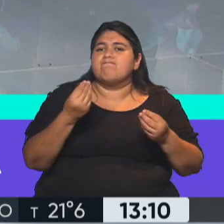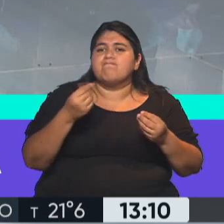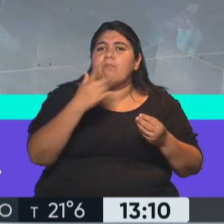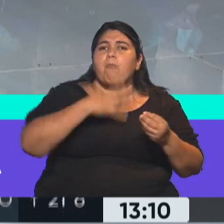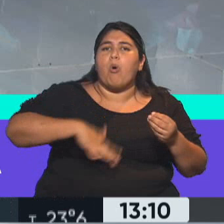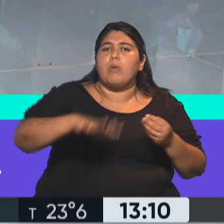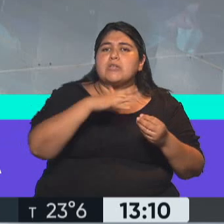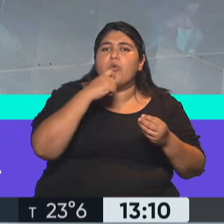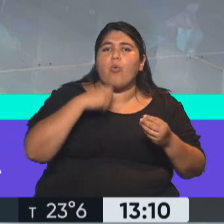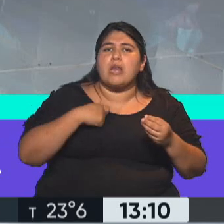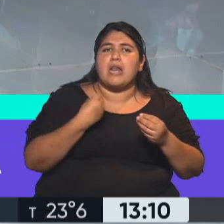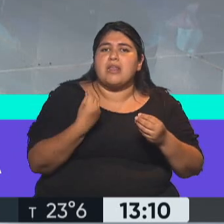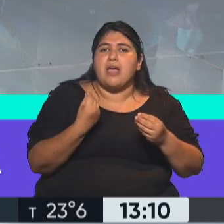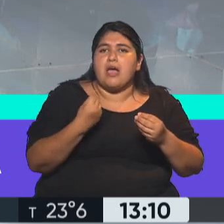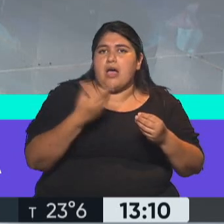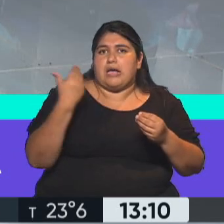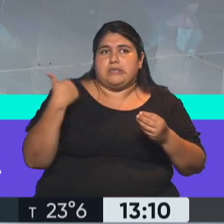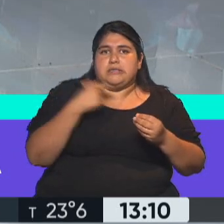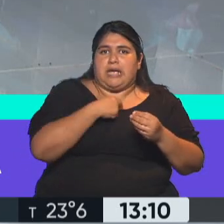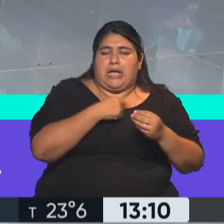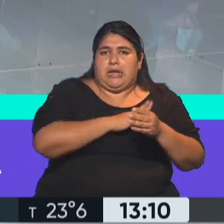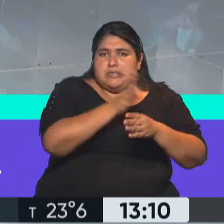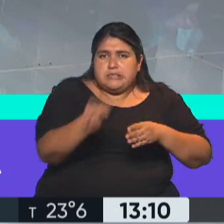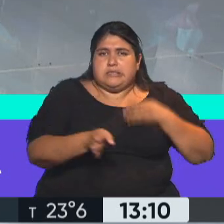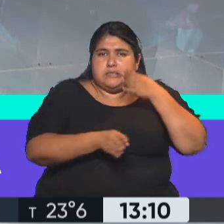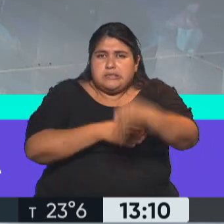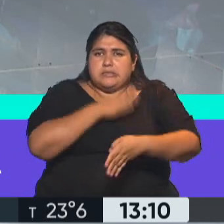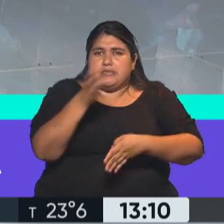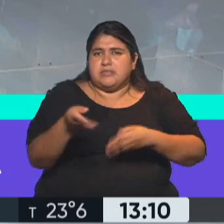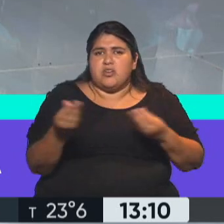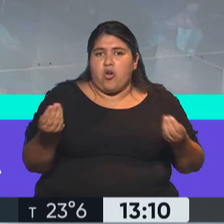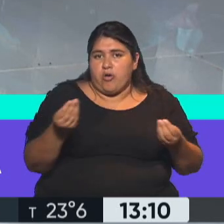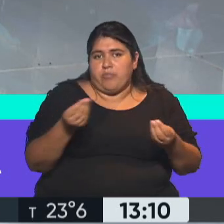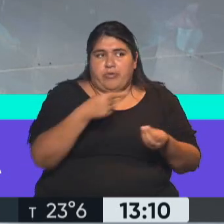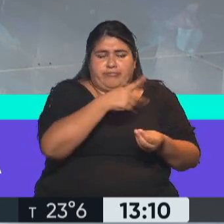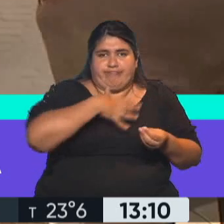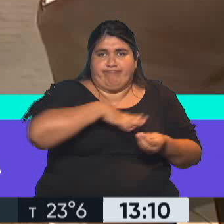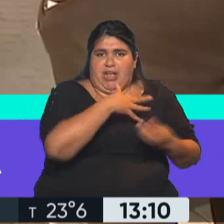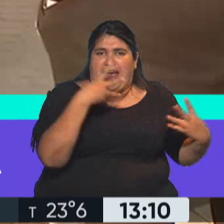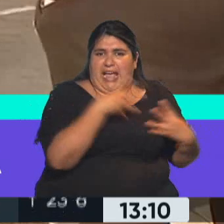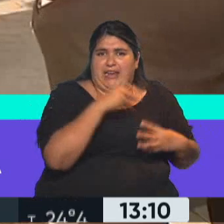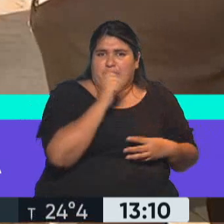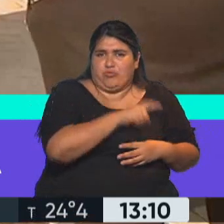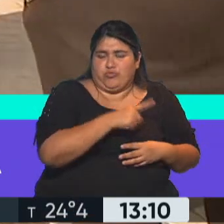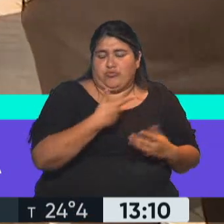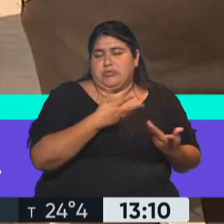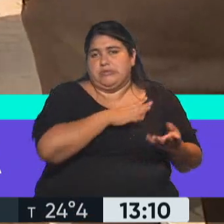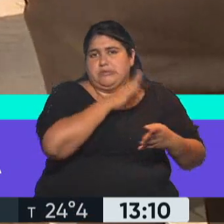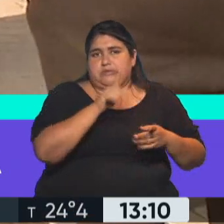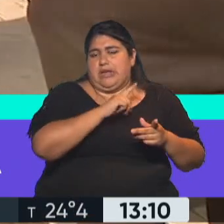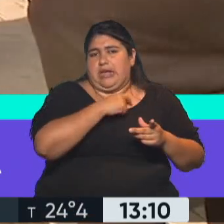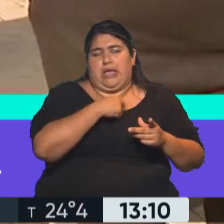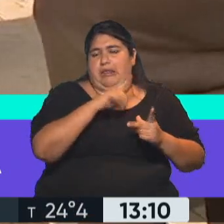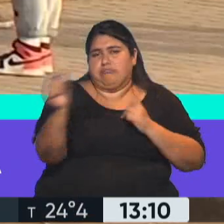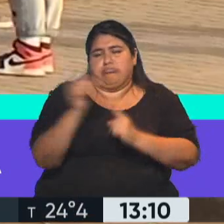población ucraniana desde hace algunas horas atrás está intentando, bueno, huir en una tierra donde hay guerra? Sí, así es, así